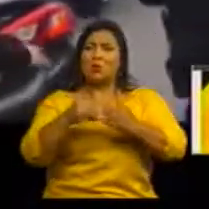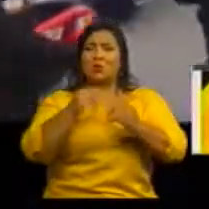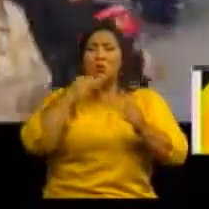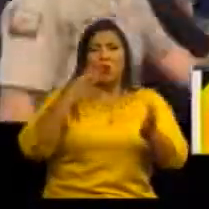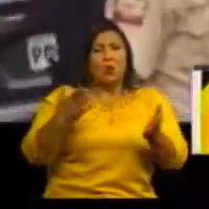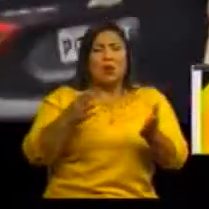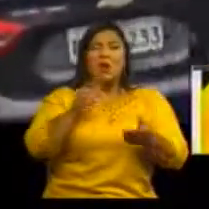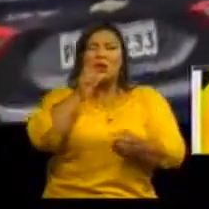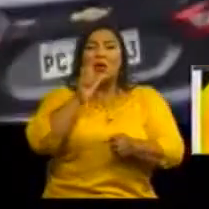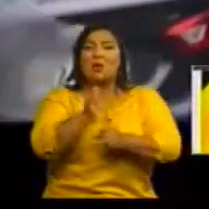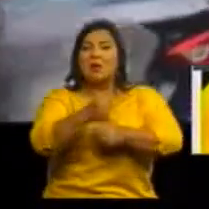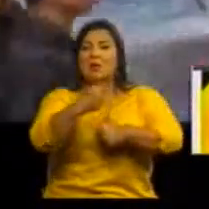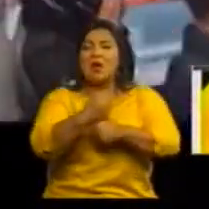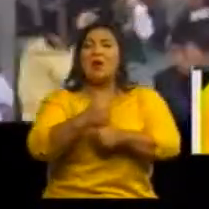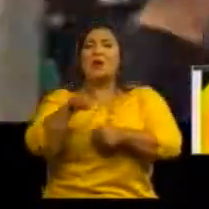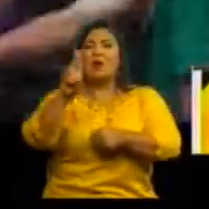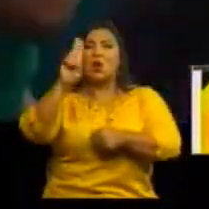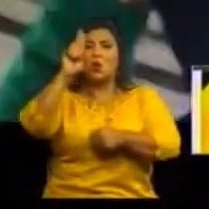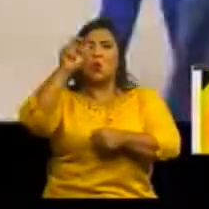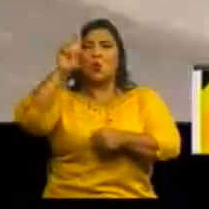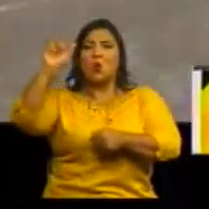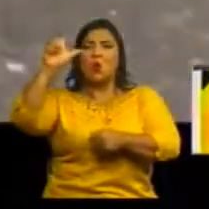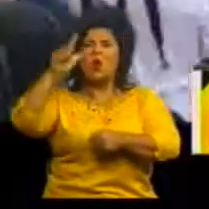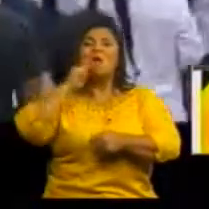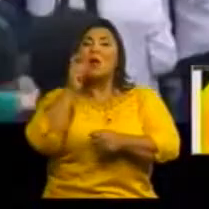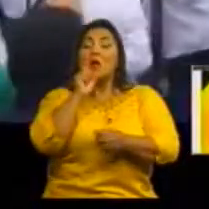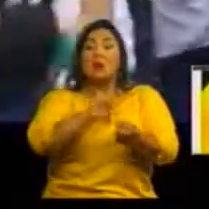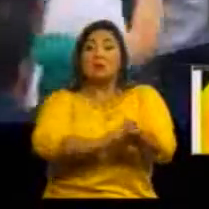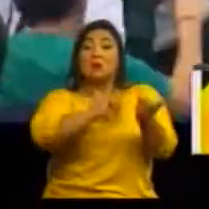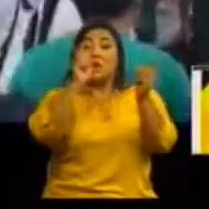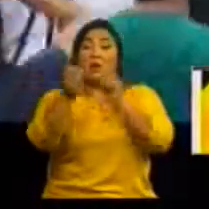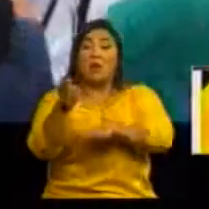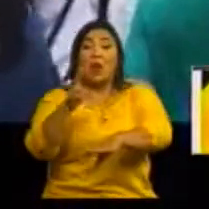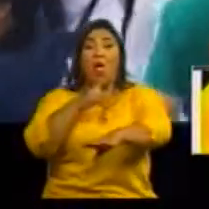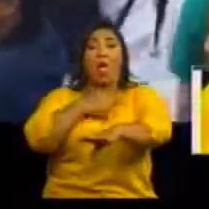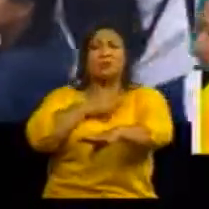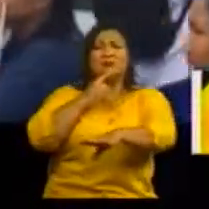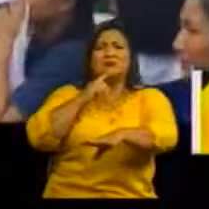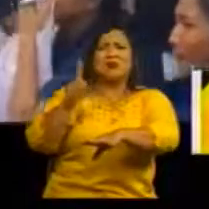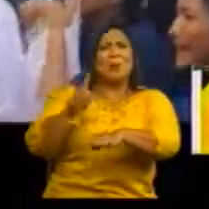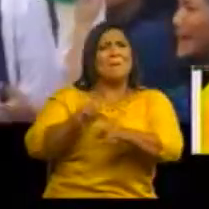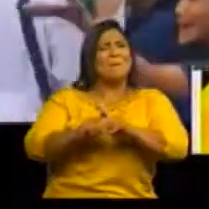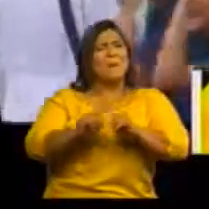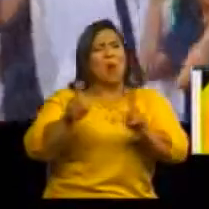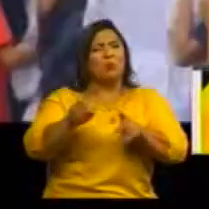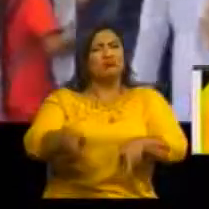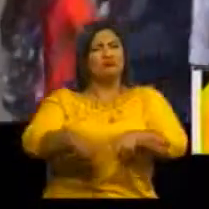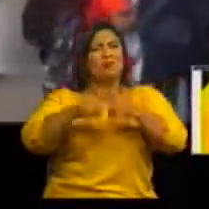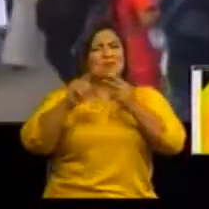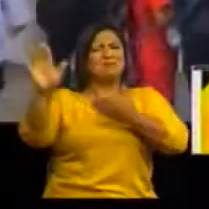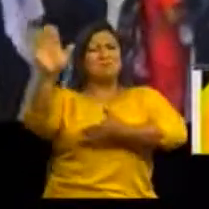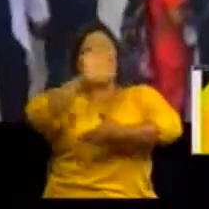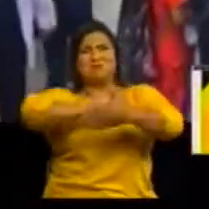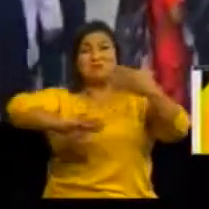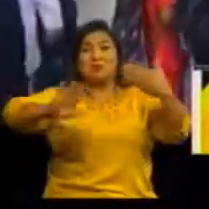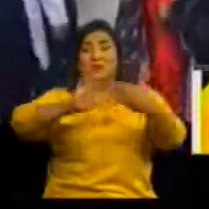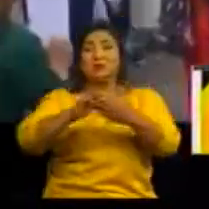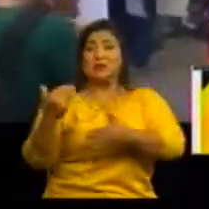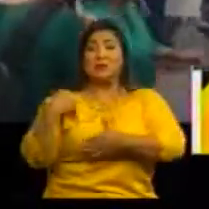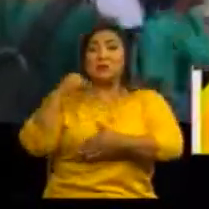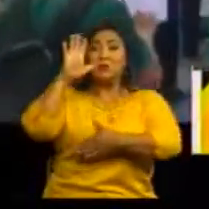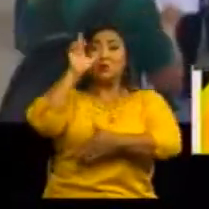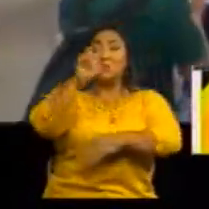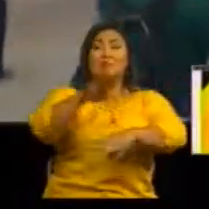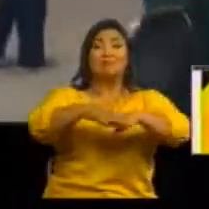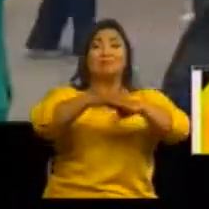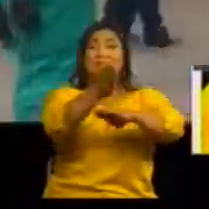quienes realicen la rural, pero que los quisieron mover a la universidad. Y ahí fue cuando inició todo. Tenemos 5